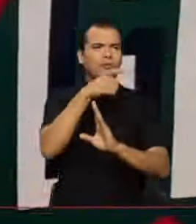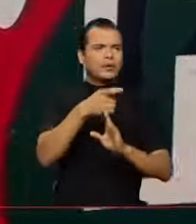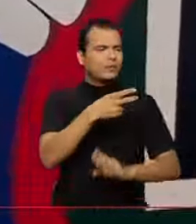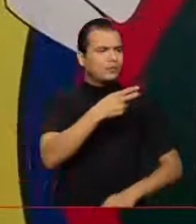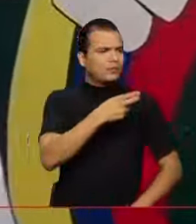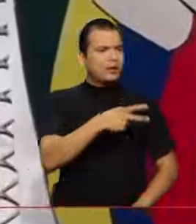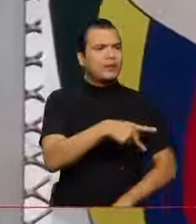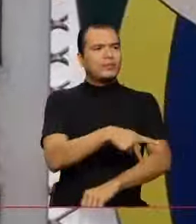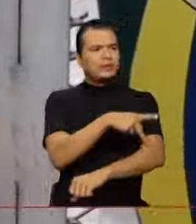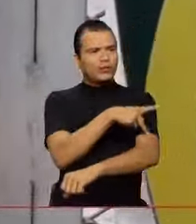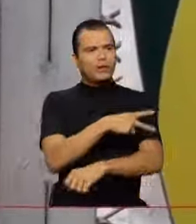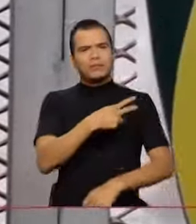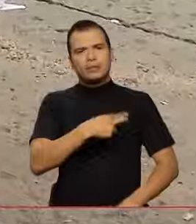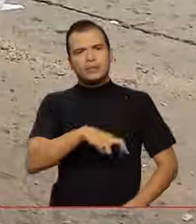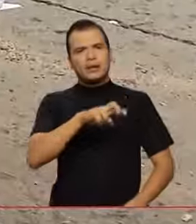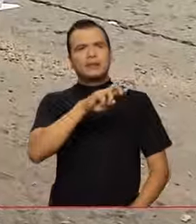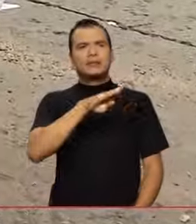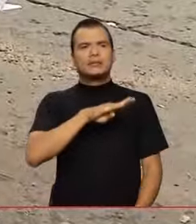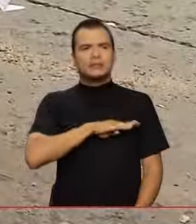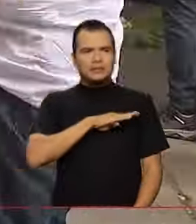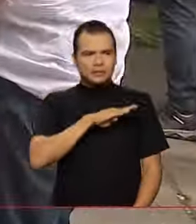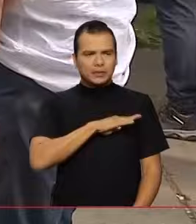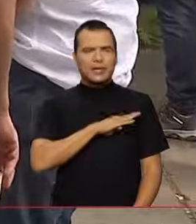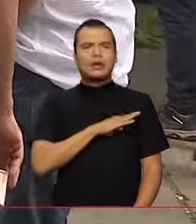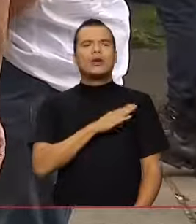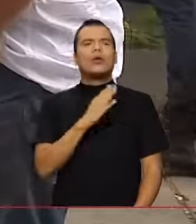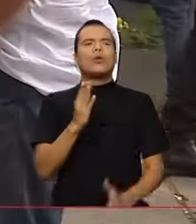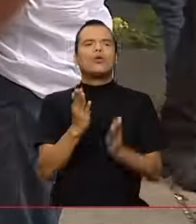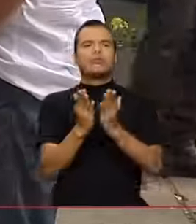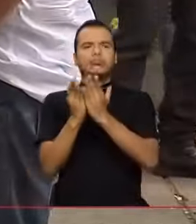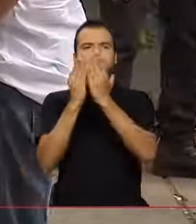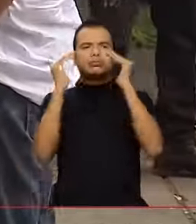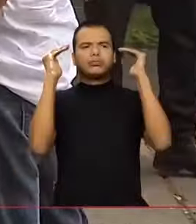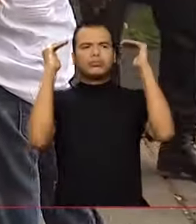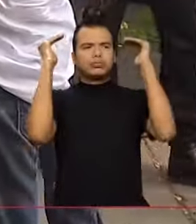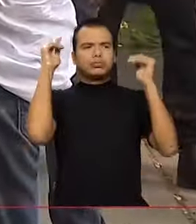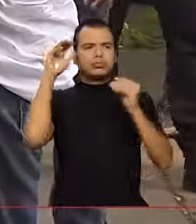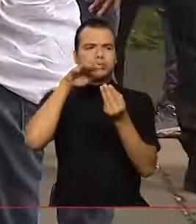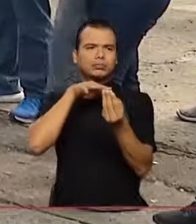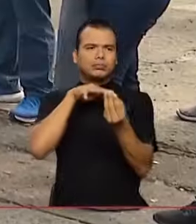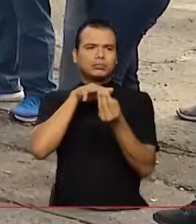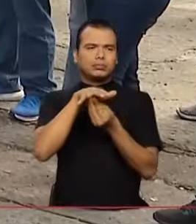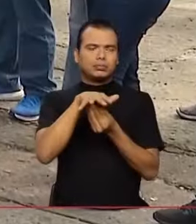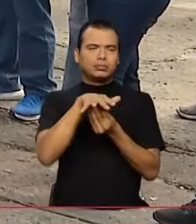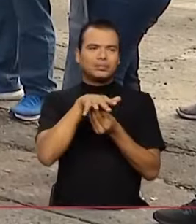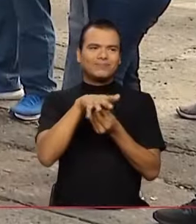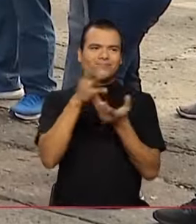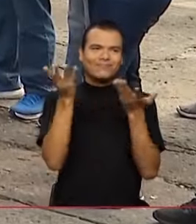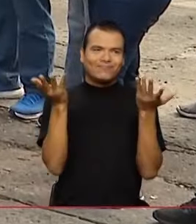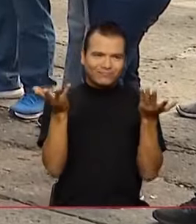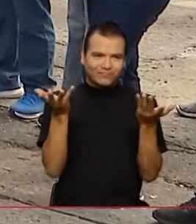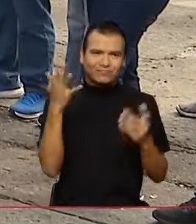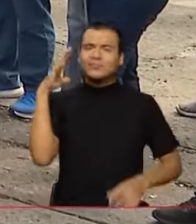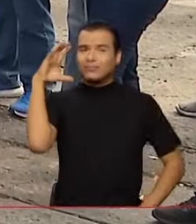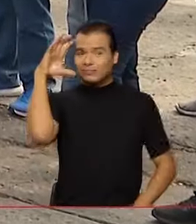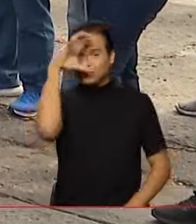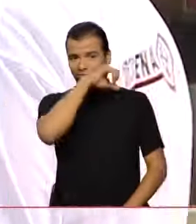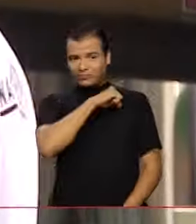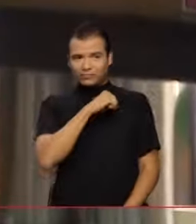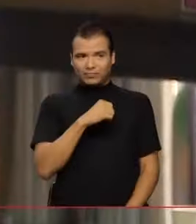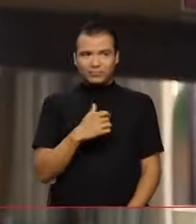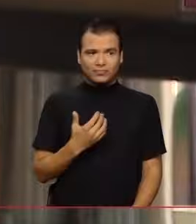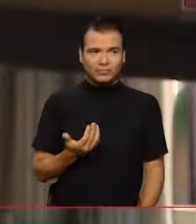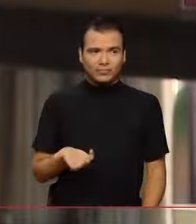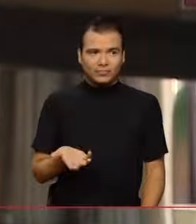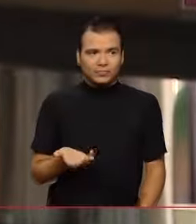primaria, secundaria y educación superior, y no es ajeno la afectación como tal que se da en el SENA. O